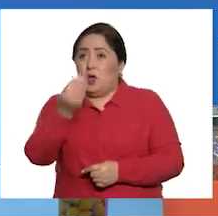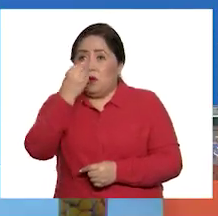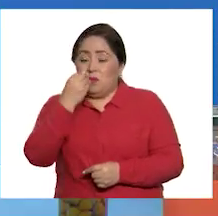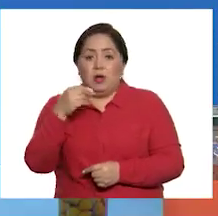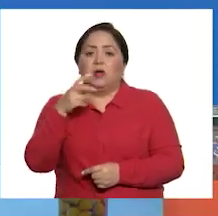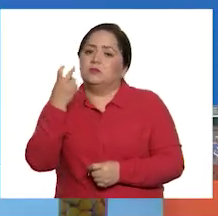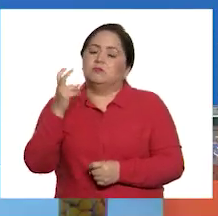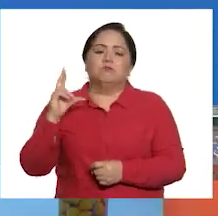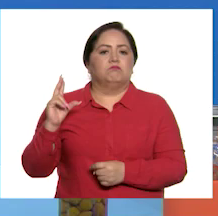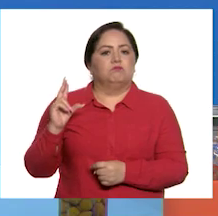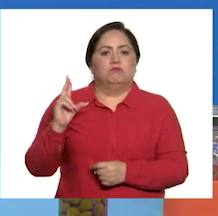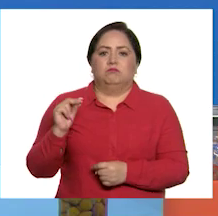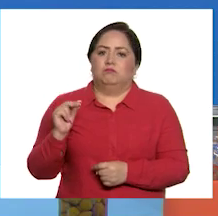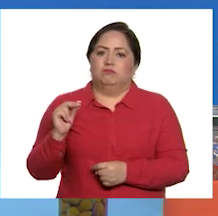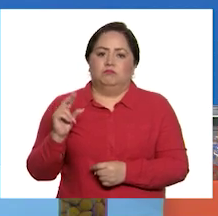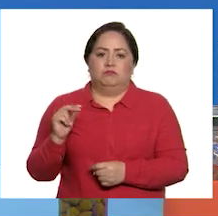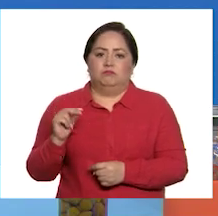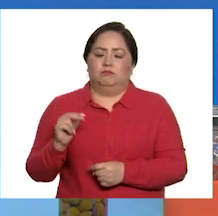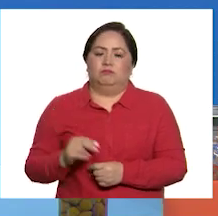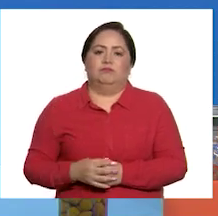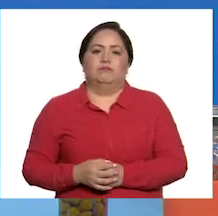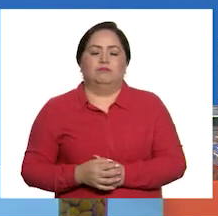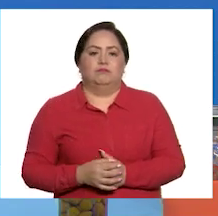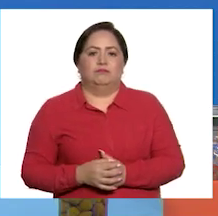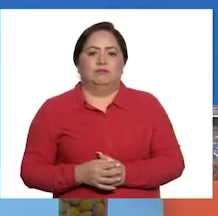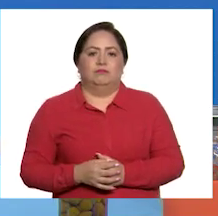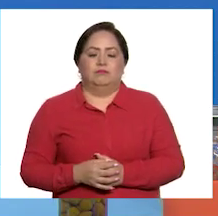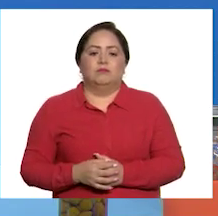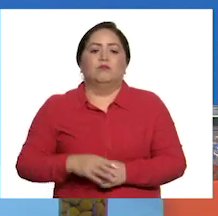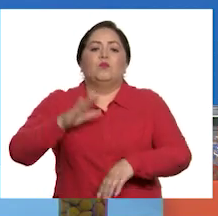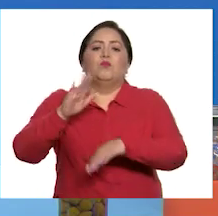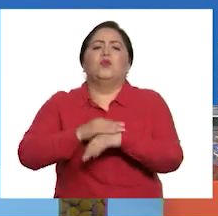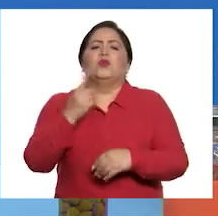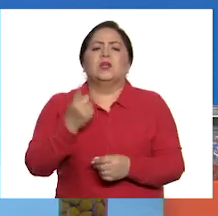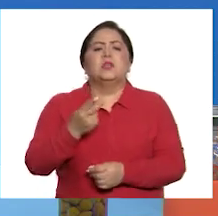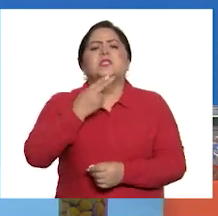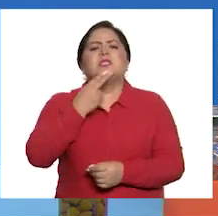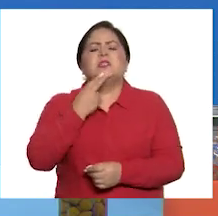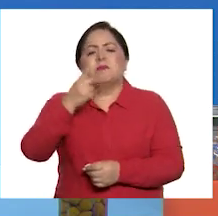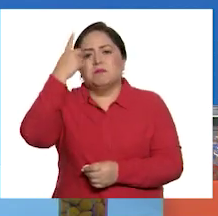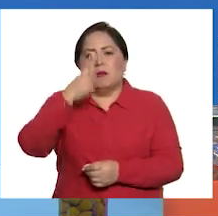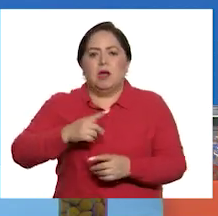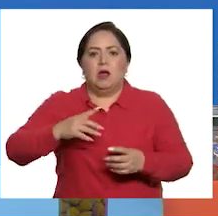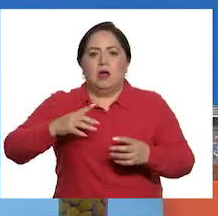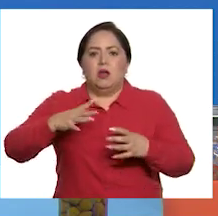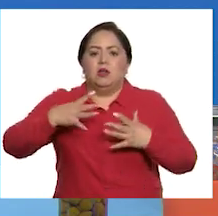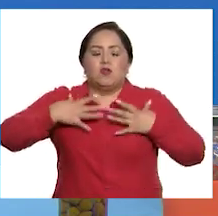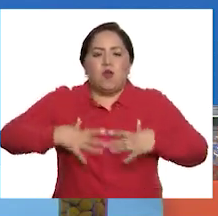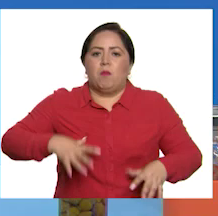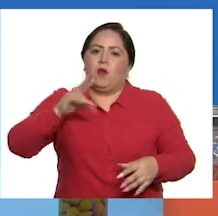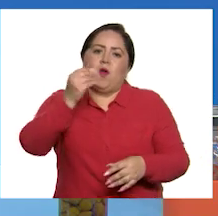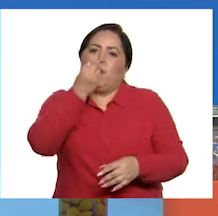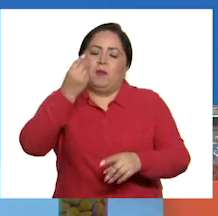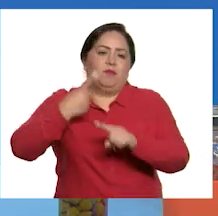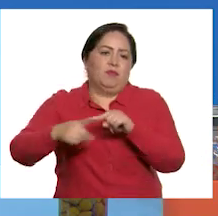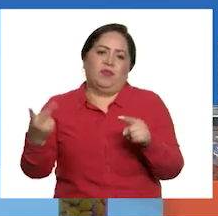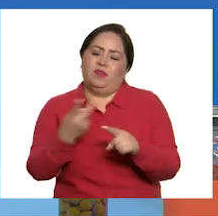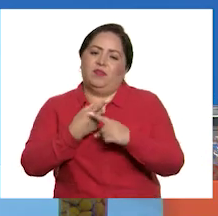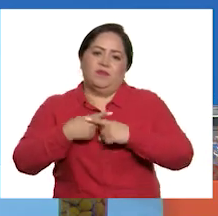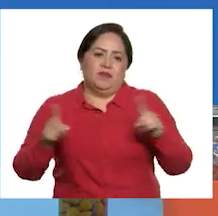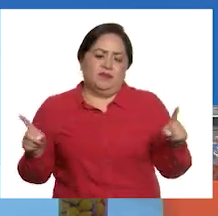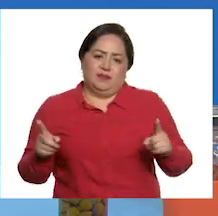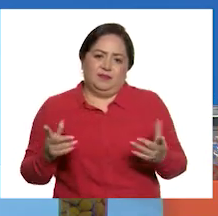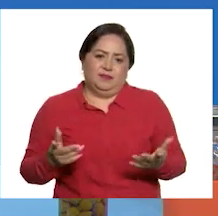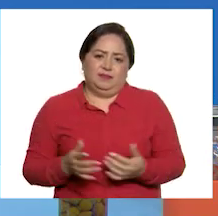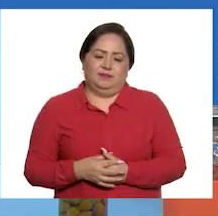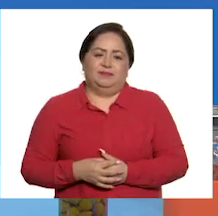alimentos, mi respuesta es no. Porque sirve para desarrugar la ropa, no para cocinar, ni para desarrugar